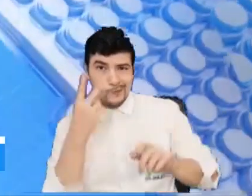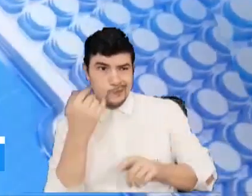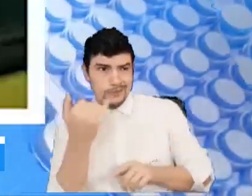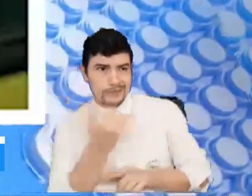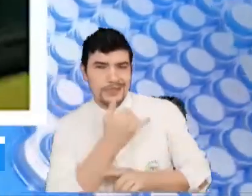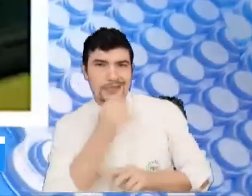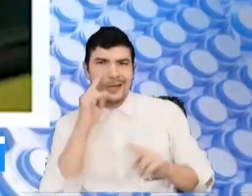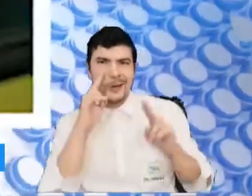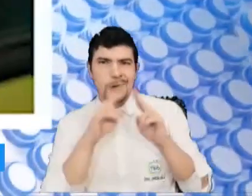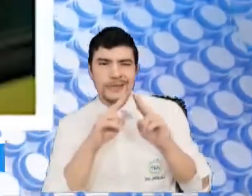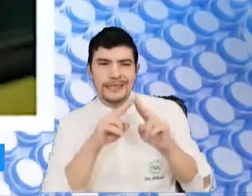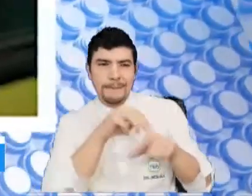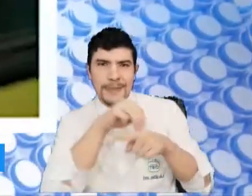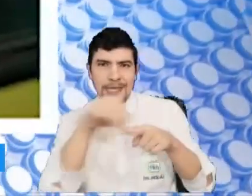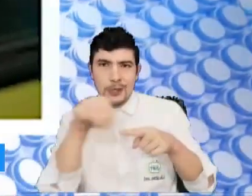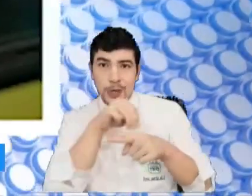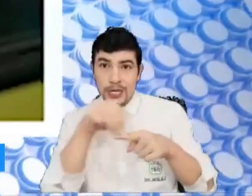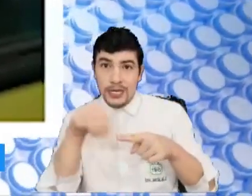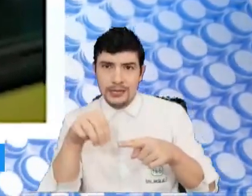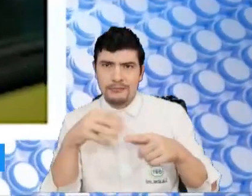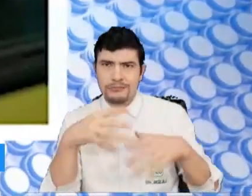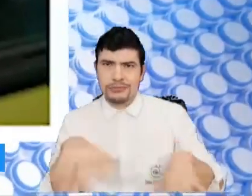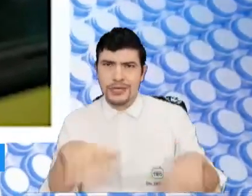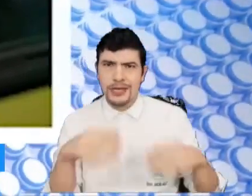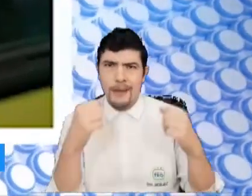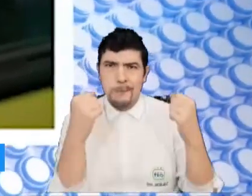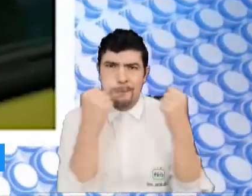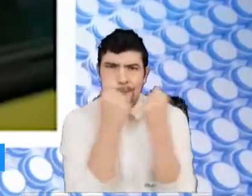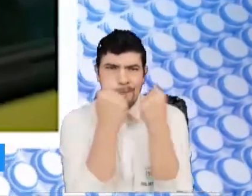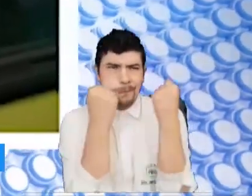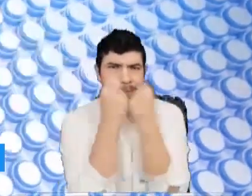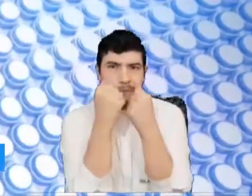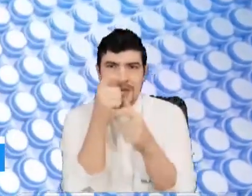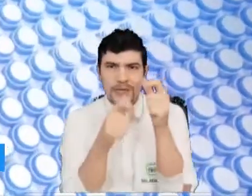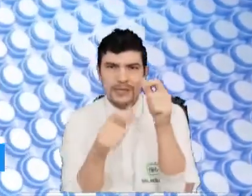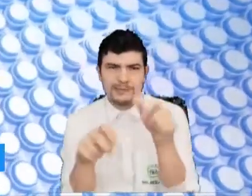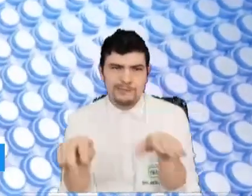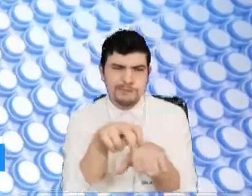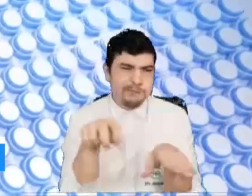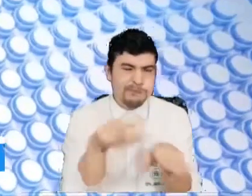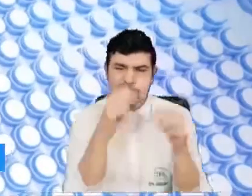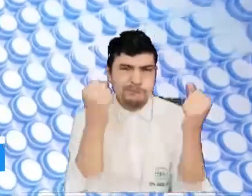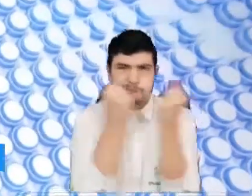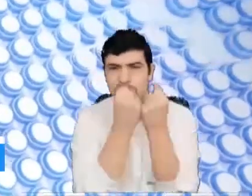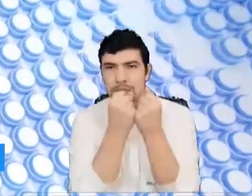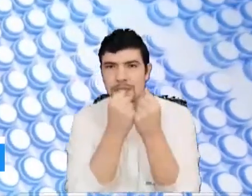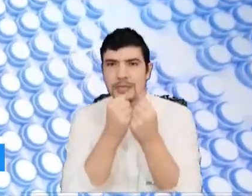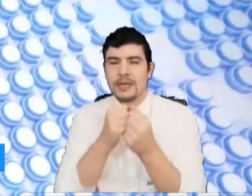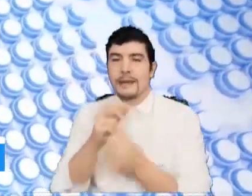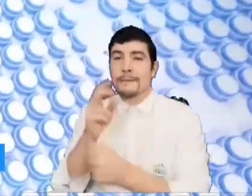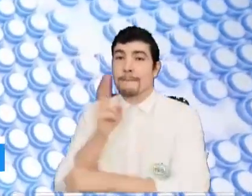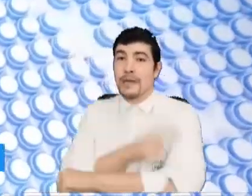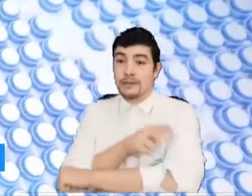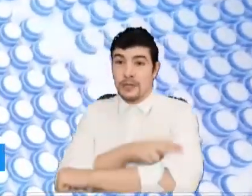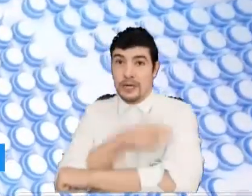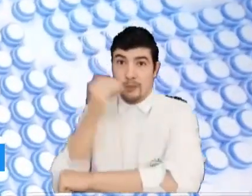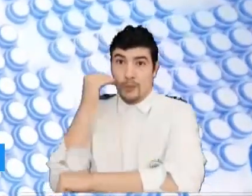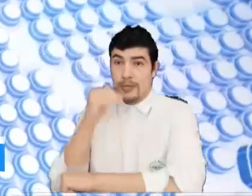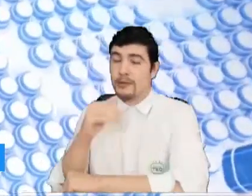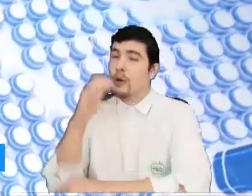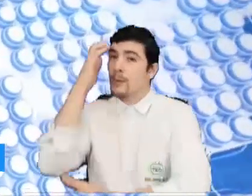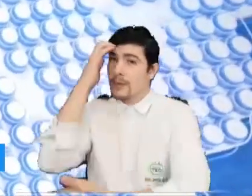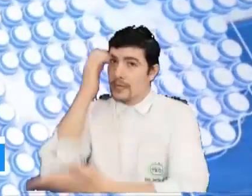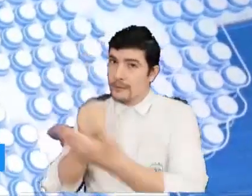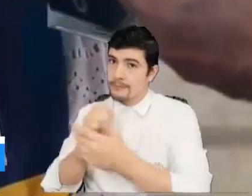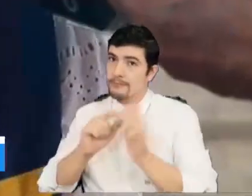de pasajeros en el Sistema Integrado de Transporte Metrolínea. Hasleidy Tapias, personera de Bucaramanga, habló sobre este tema.